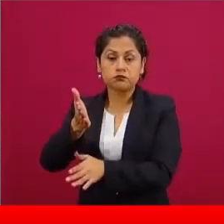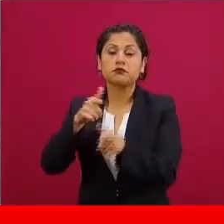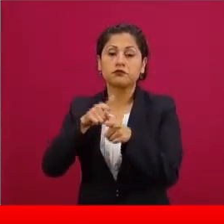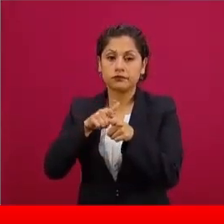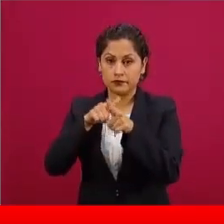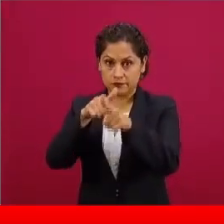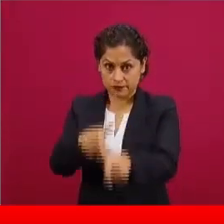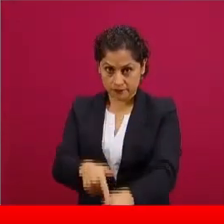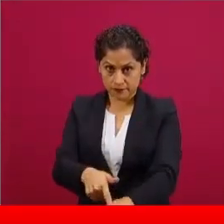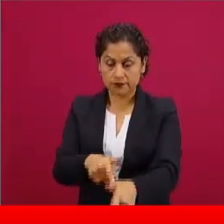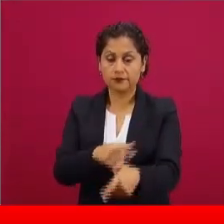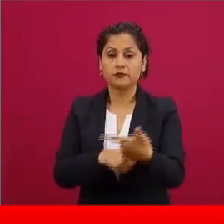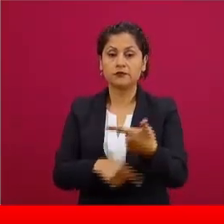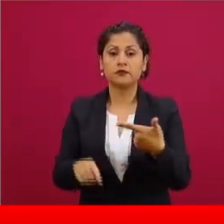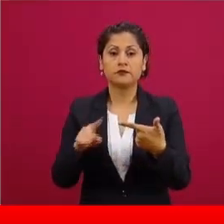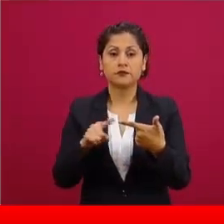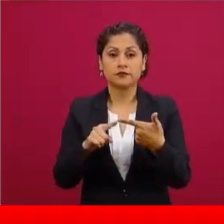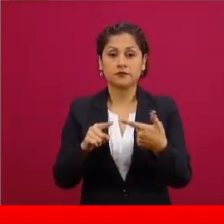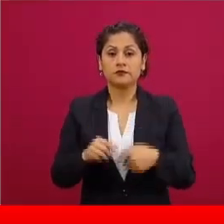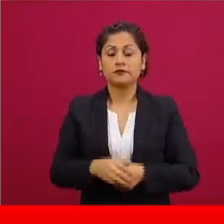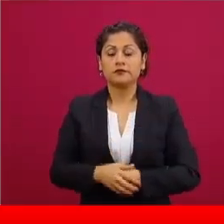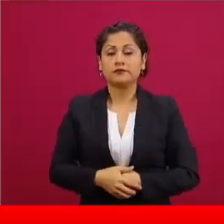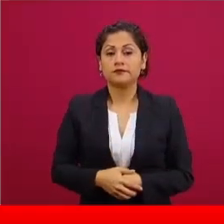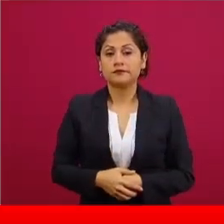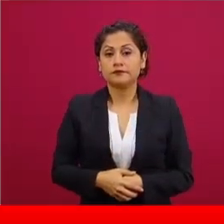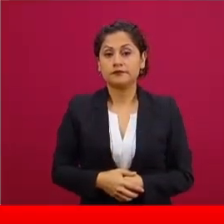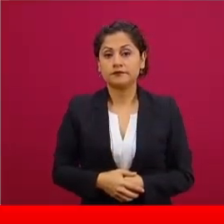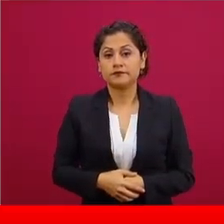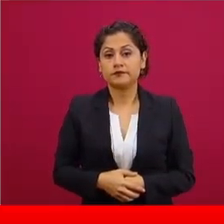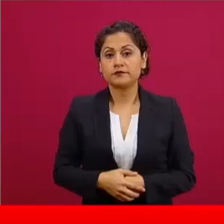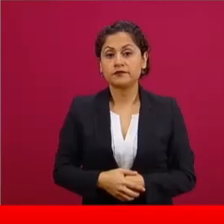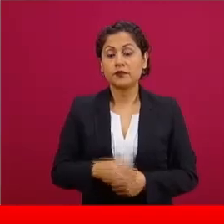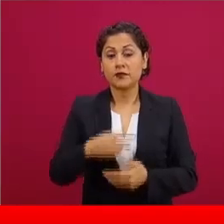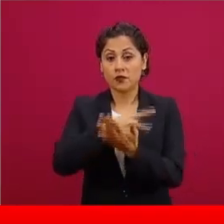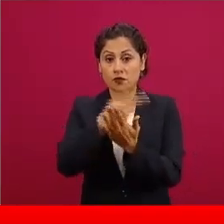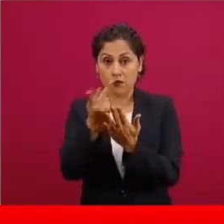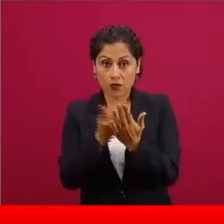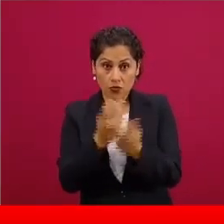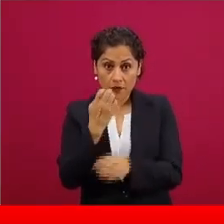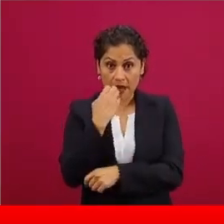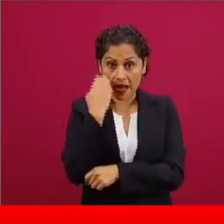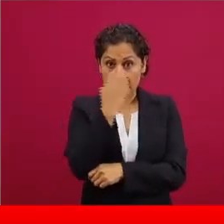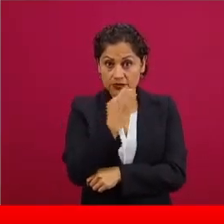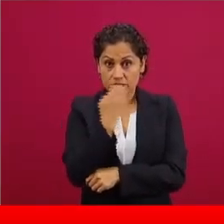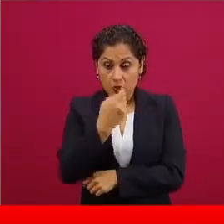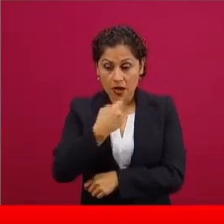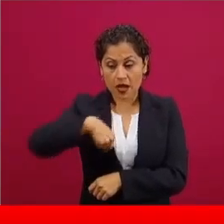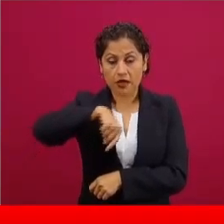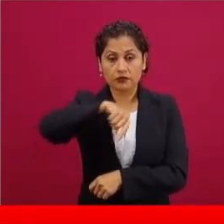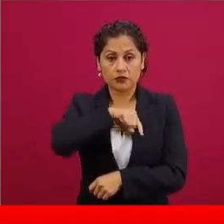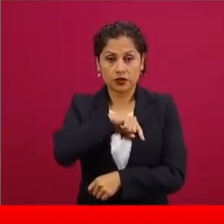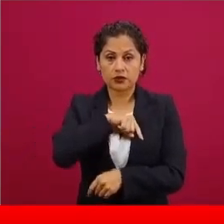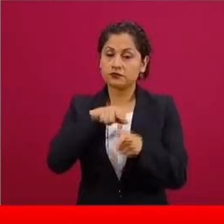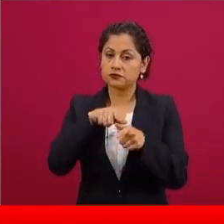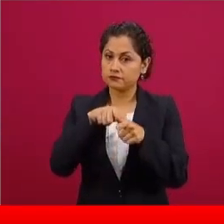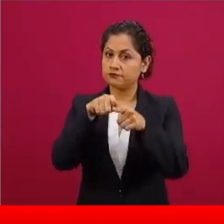7 la escuela es nuestra 8